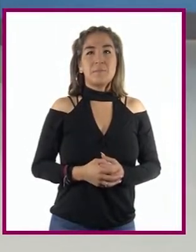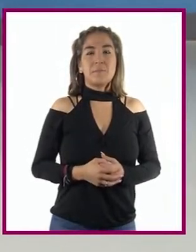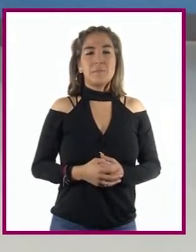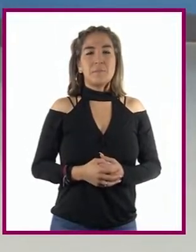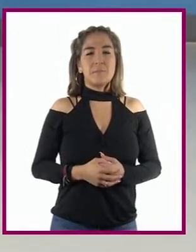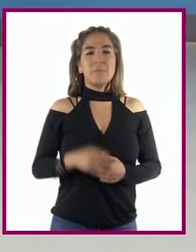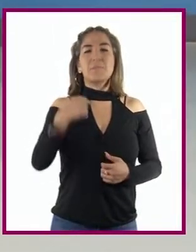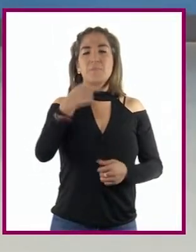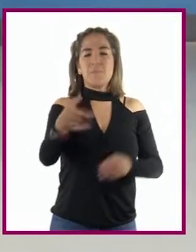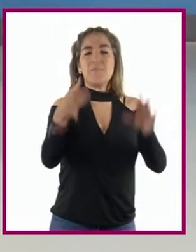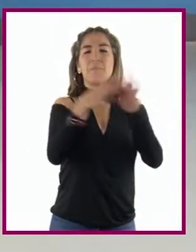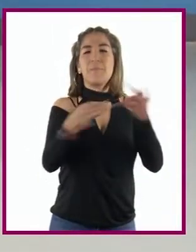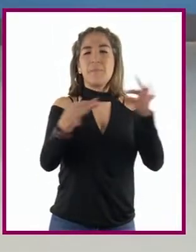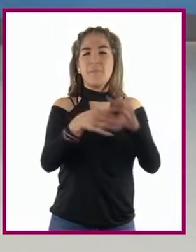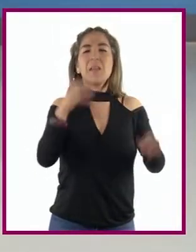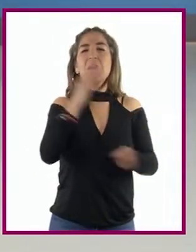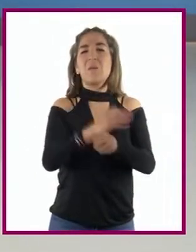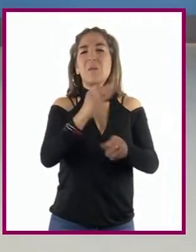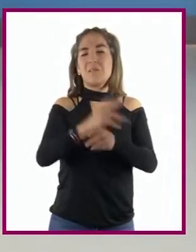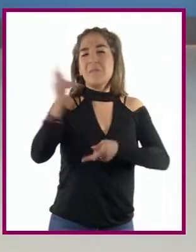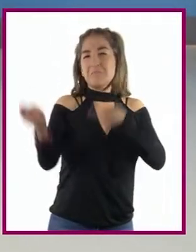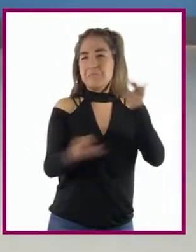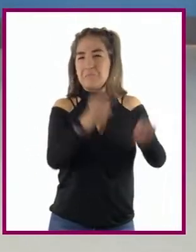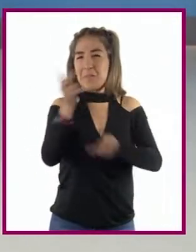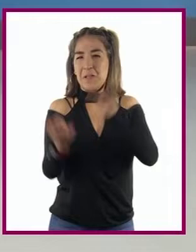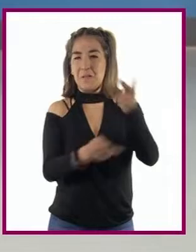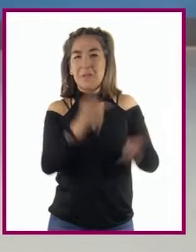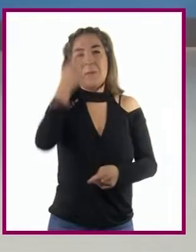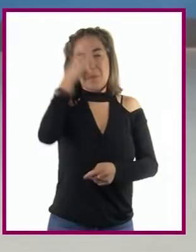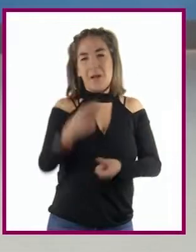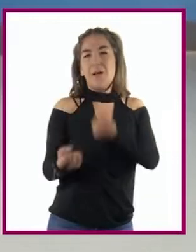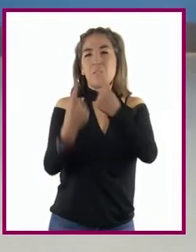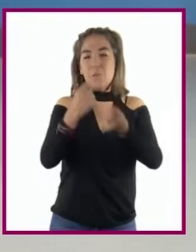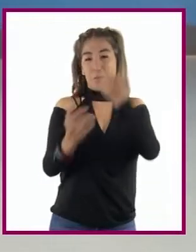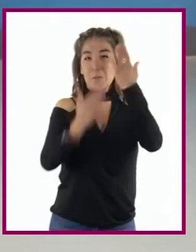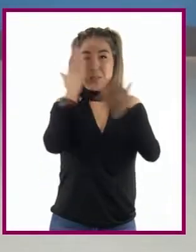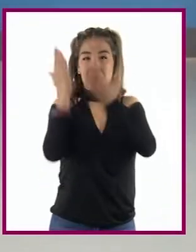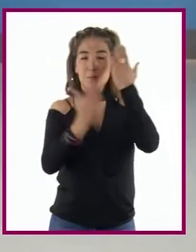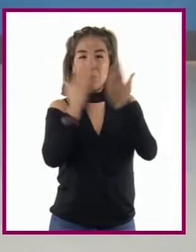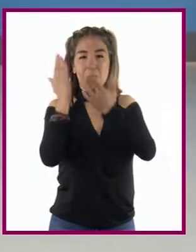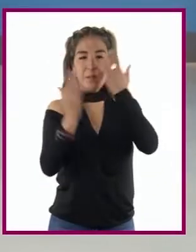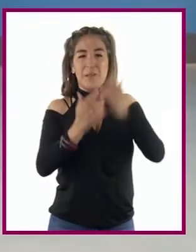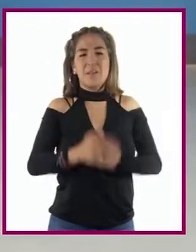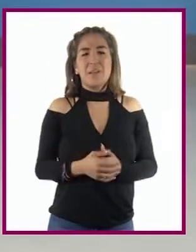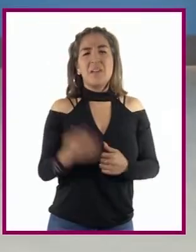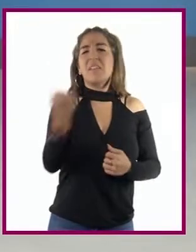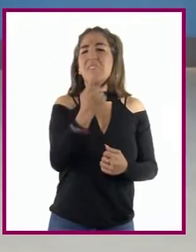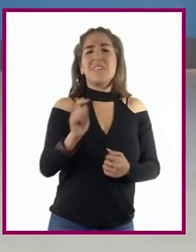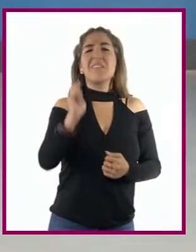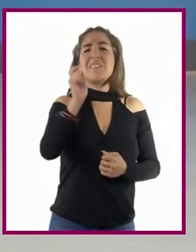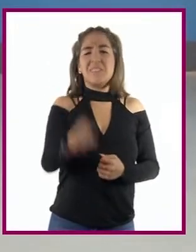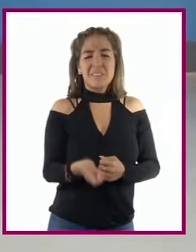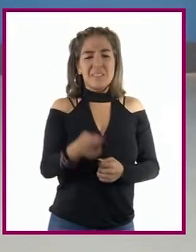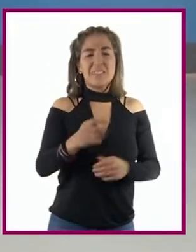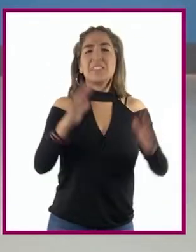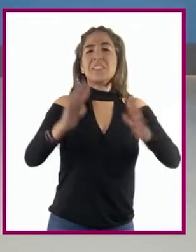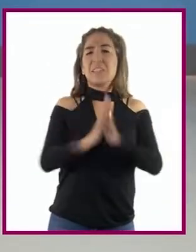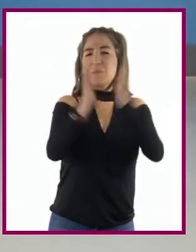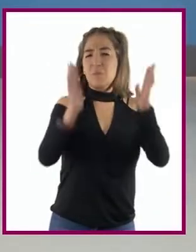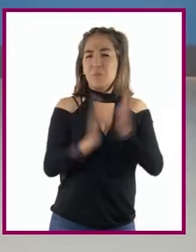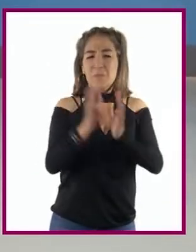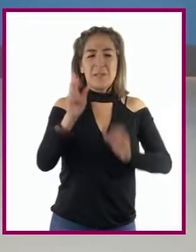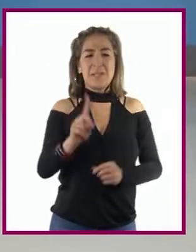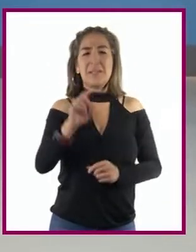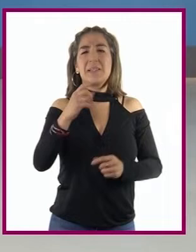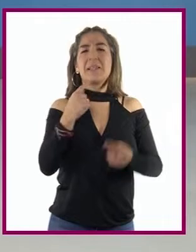Les cuento que hicimos un sondeo y preguntamos a algunas y algunos estudiantes ¿qué es la democracia? Les invito